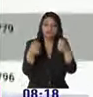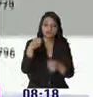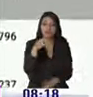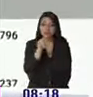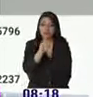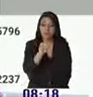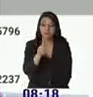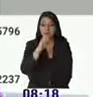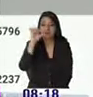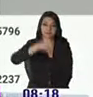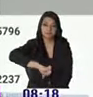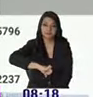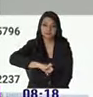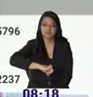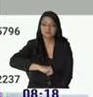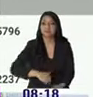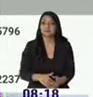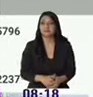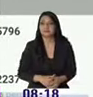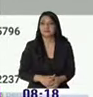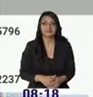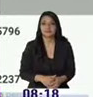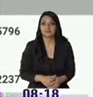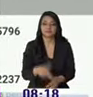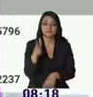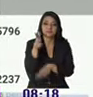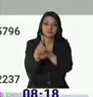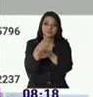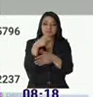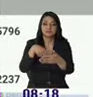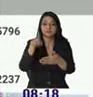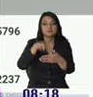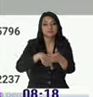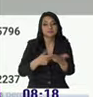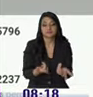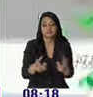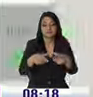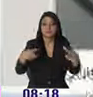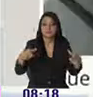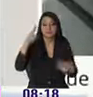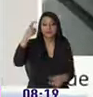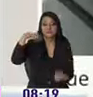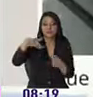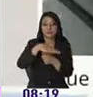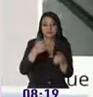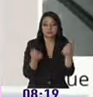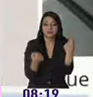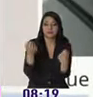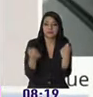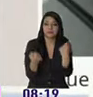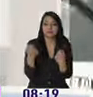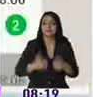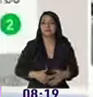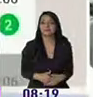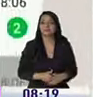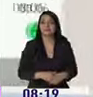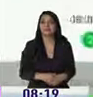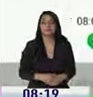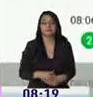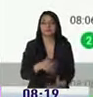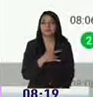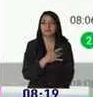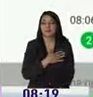se parquea. ¿Qué tal este señor? Y todavía carro mal parqueado y del estado, ¿no? Ahí está, increíble realmente. Ahí está. Qué lástima que no